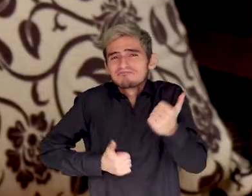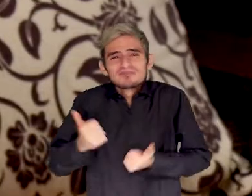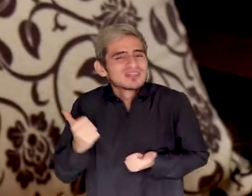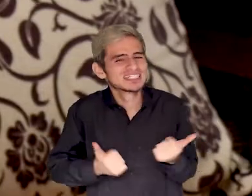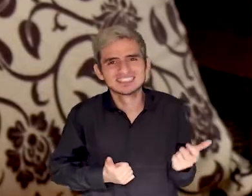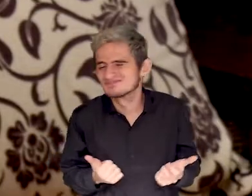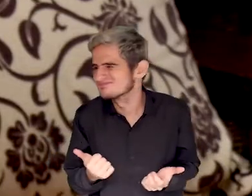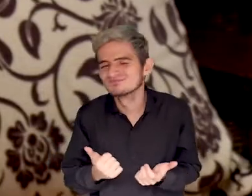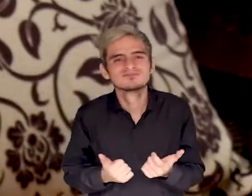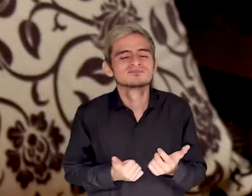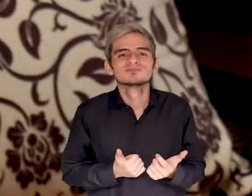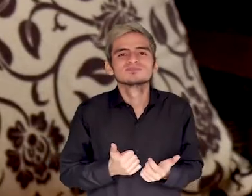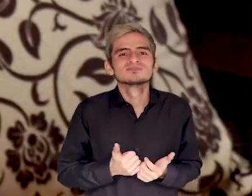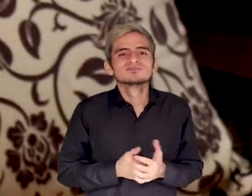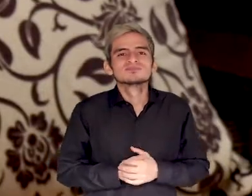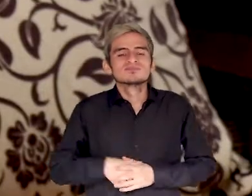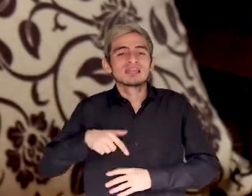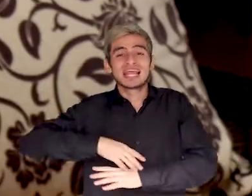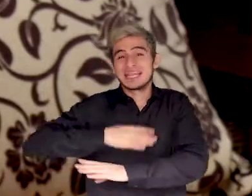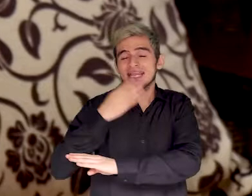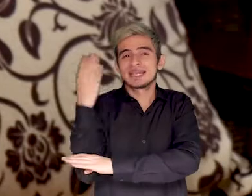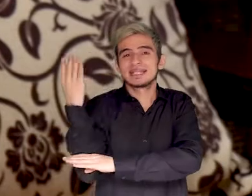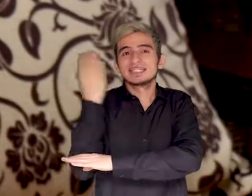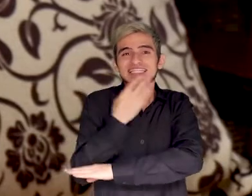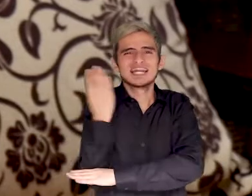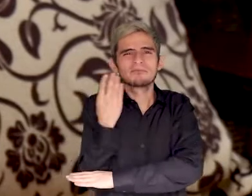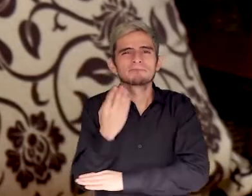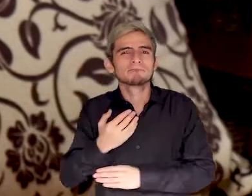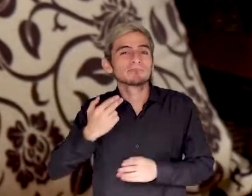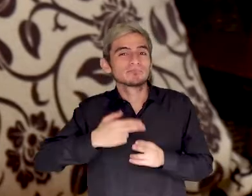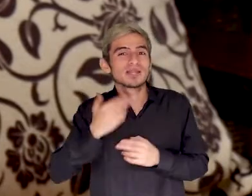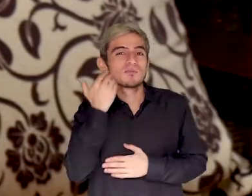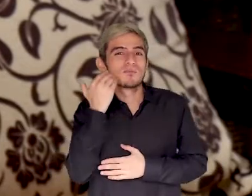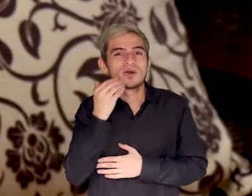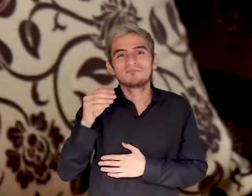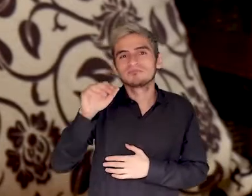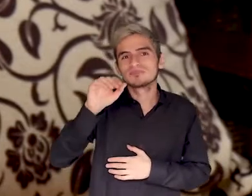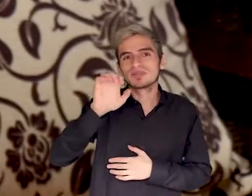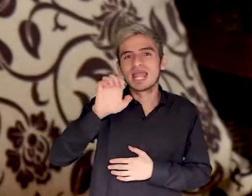¡Wow! Me marcó, me tocó, me... ¡Pum!